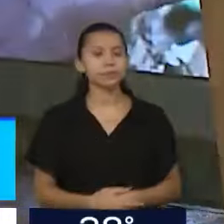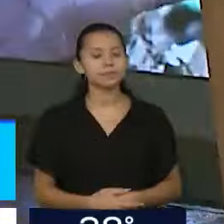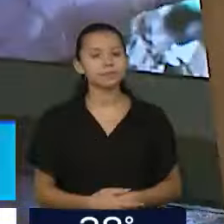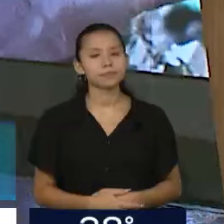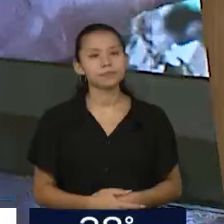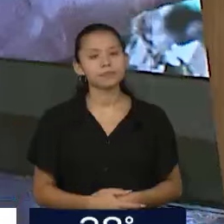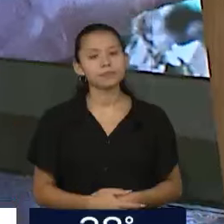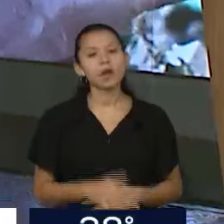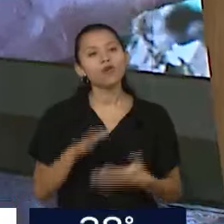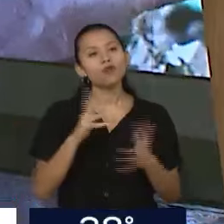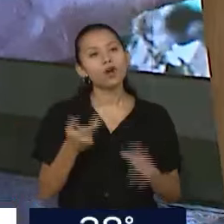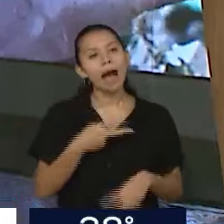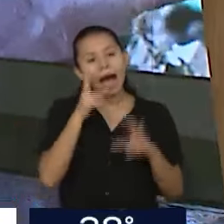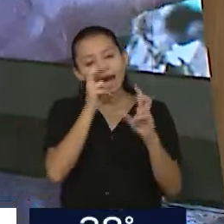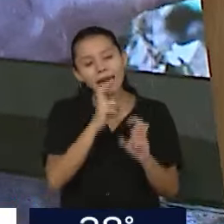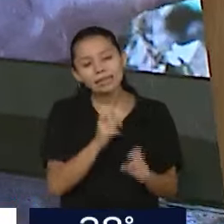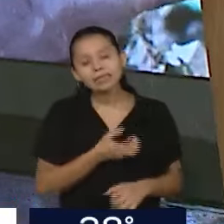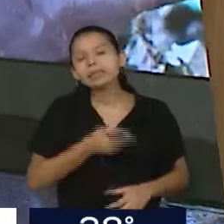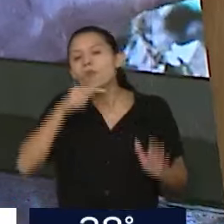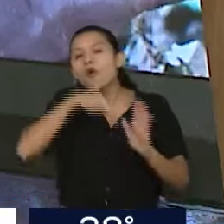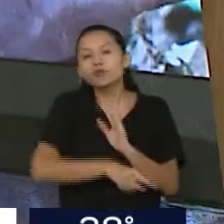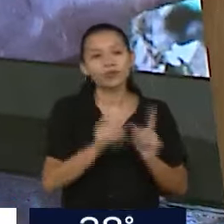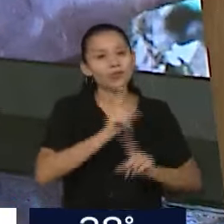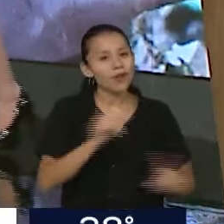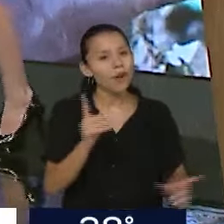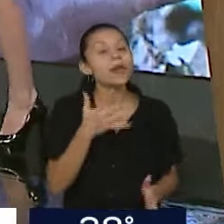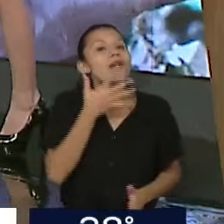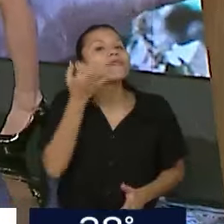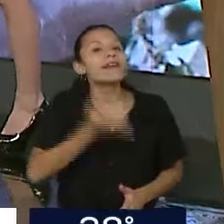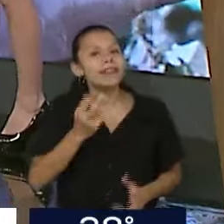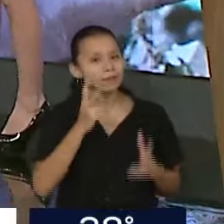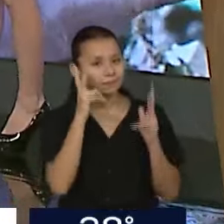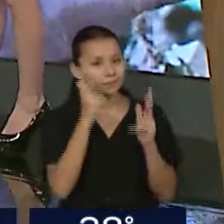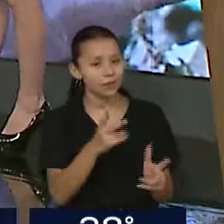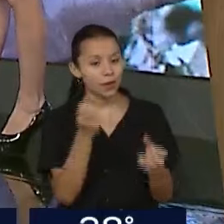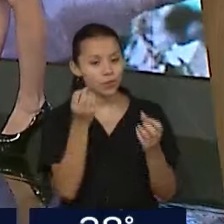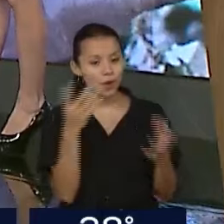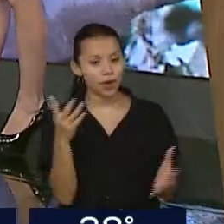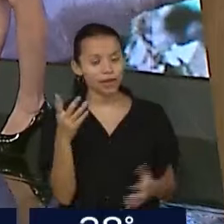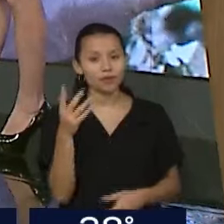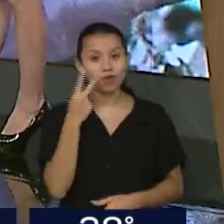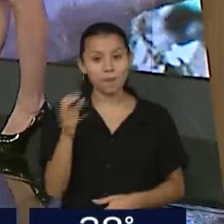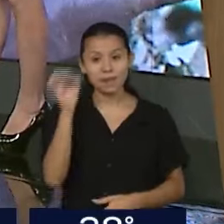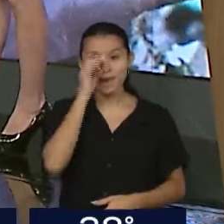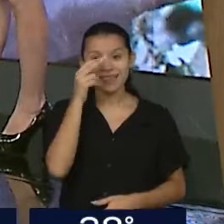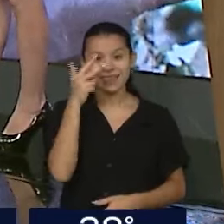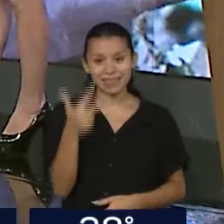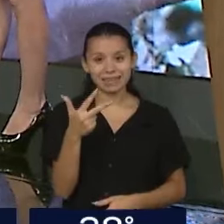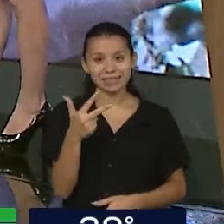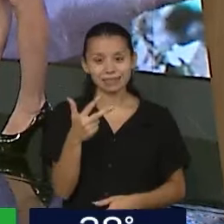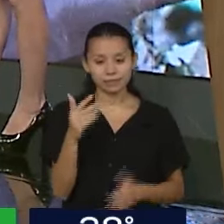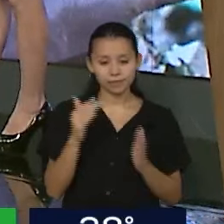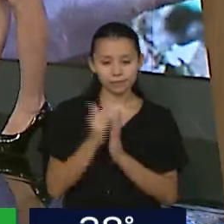manera sensata, ordenada, honesta, por otra cosa. ¿Por qué? Porque en el segundo semestre del 2023, aquí están los números